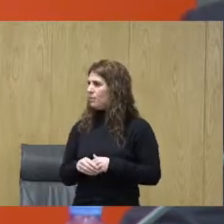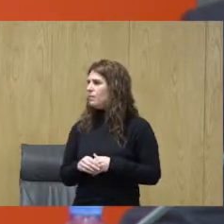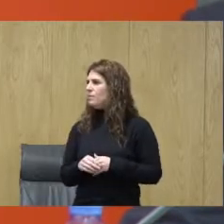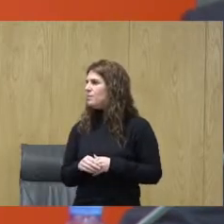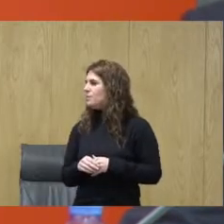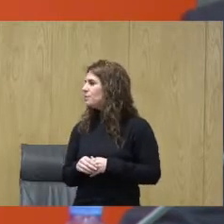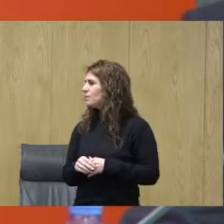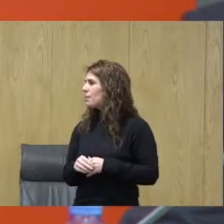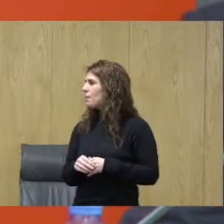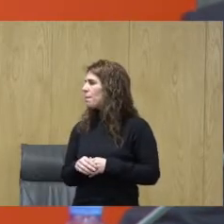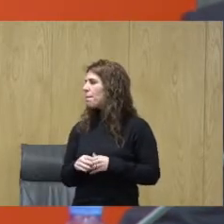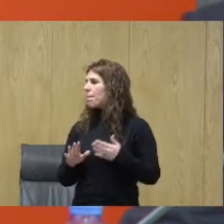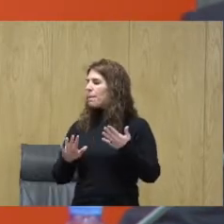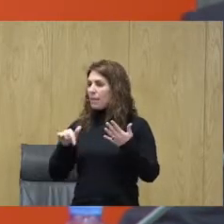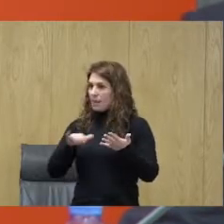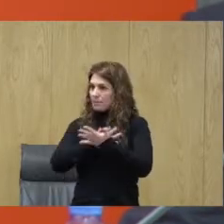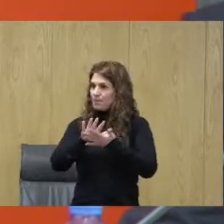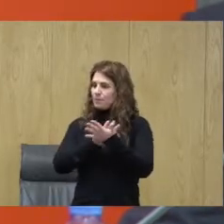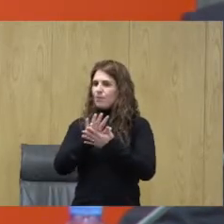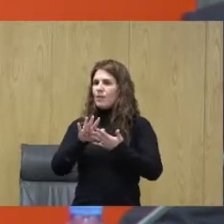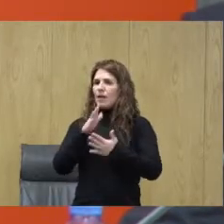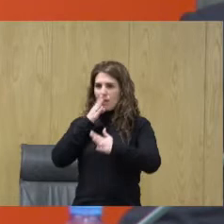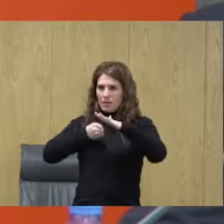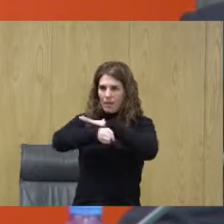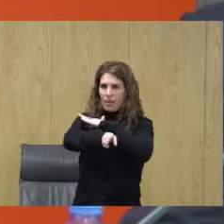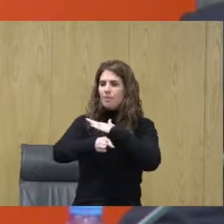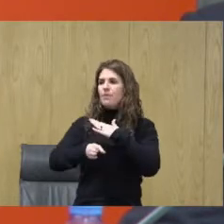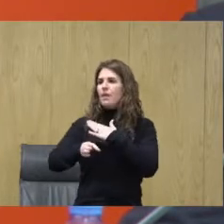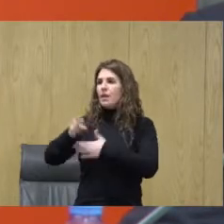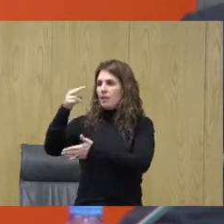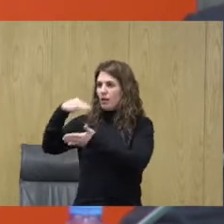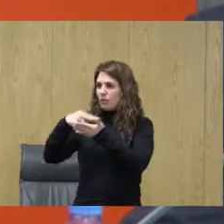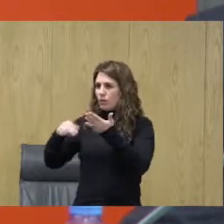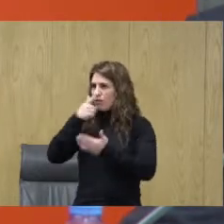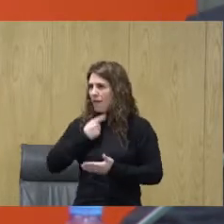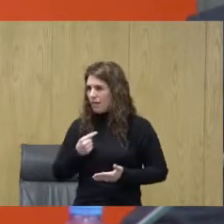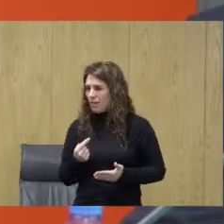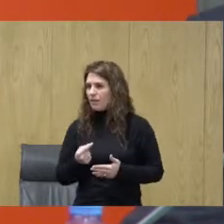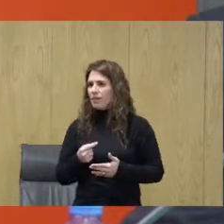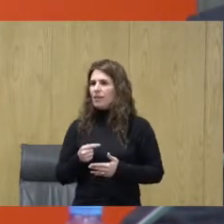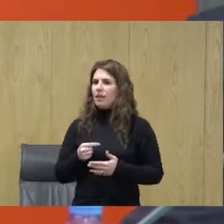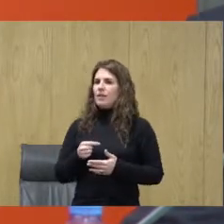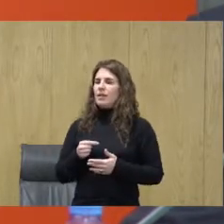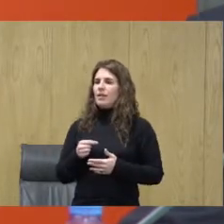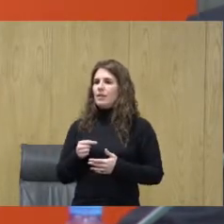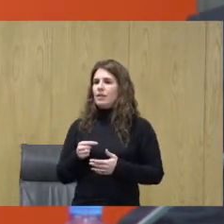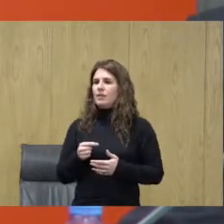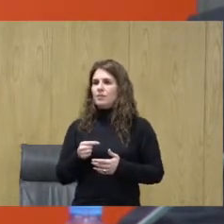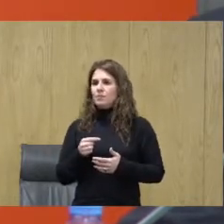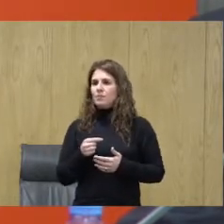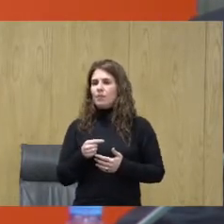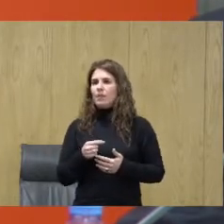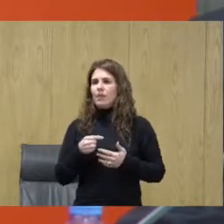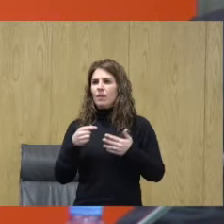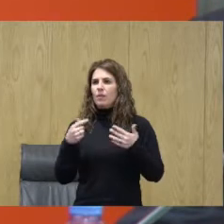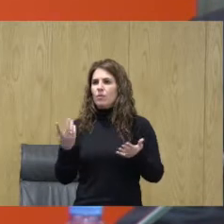hablamos de accesibilidad, de lectura fácil en este caso, y por poner un poco en perspectiva,